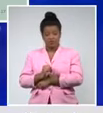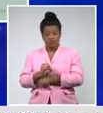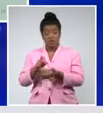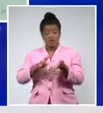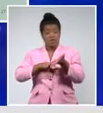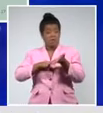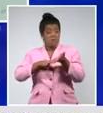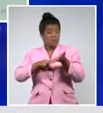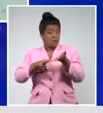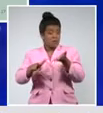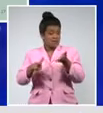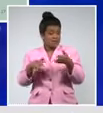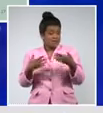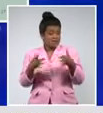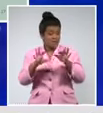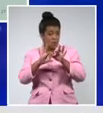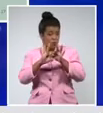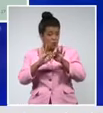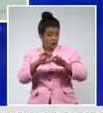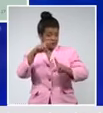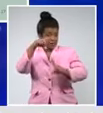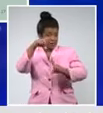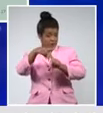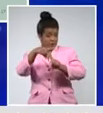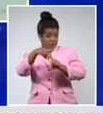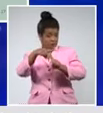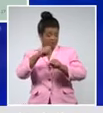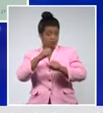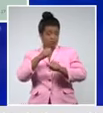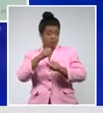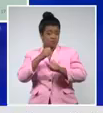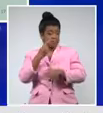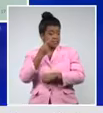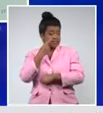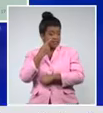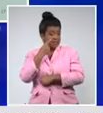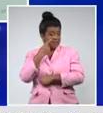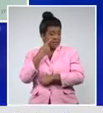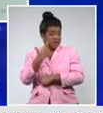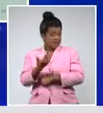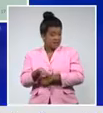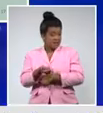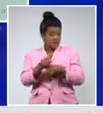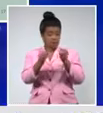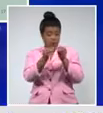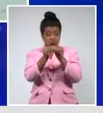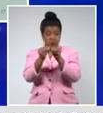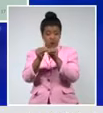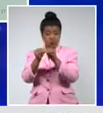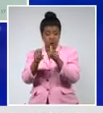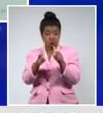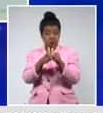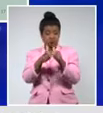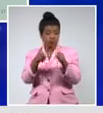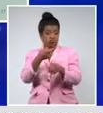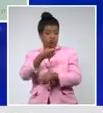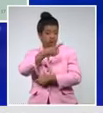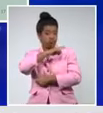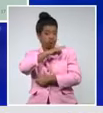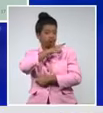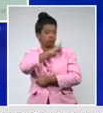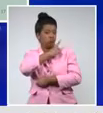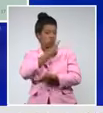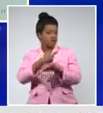provincia de Guantánamo, otra que tuvo una transmisión importante hace unos días atrás, unas semanas